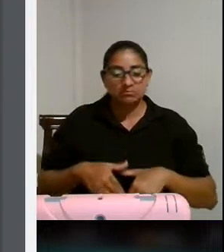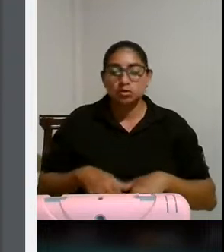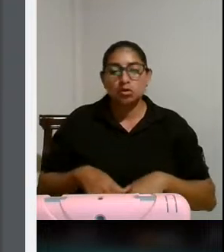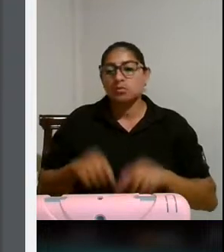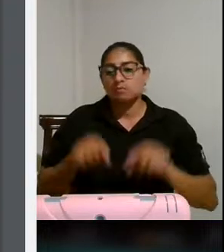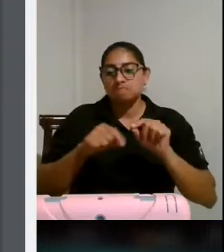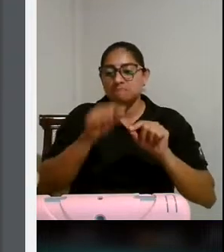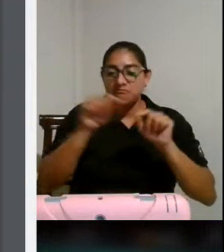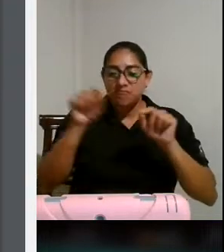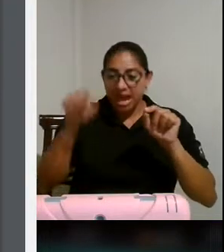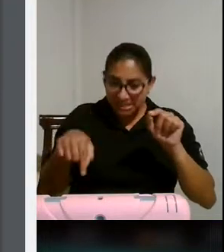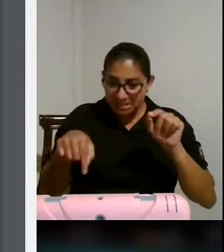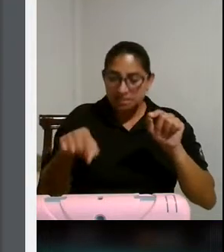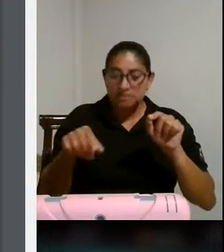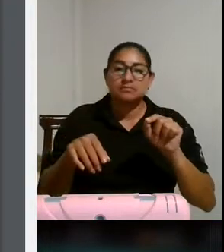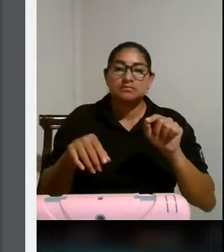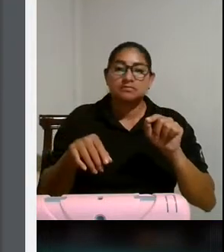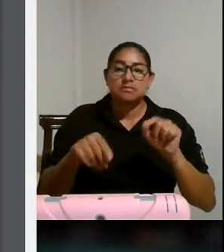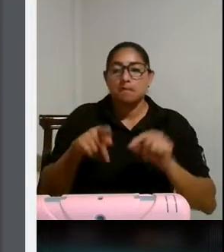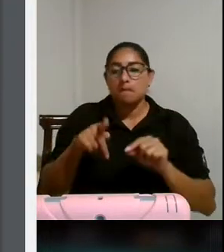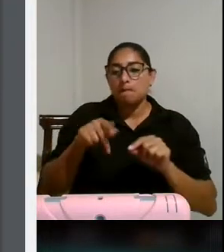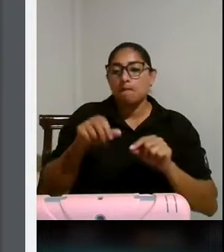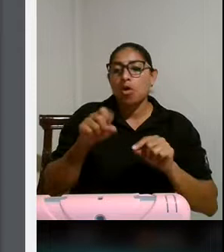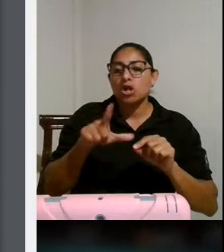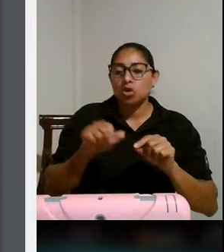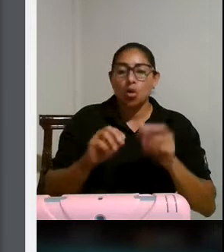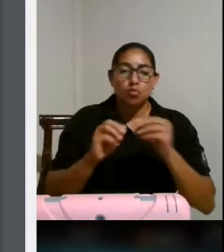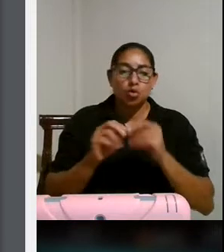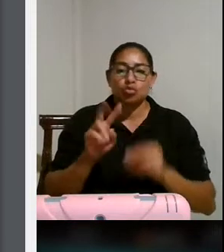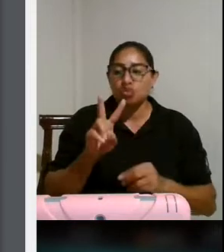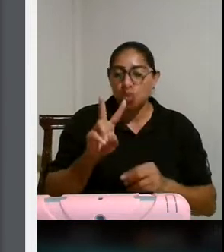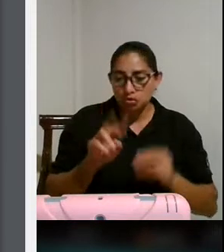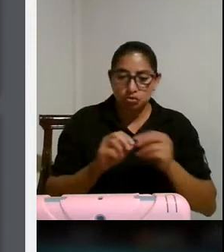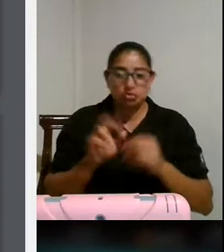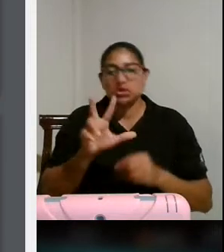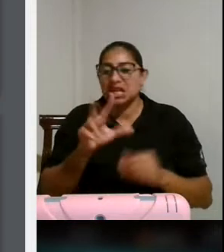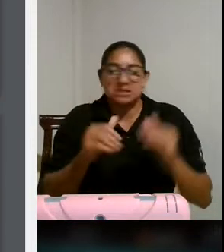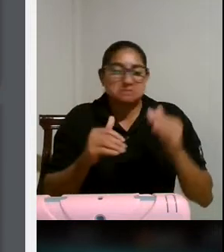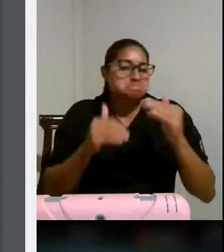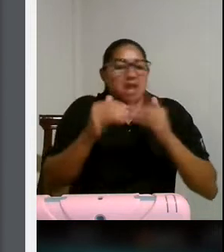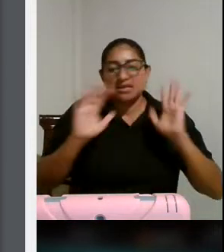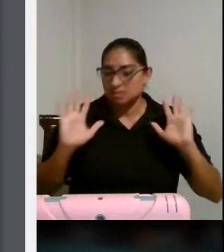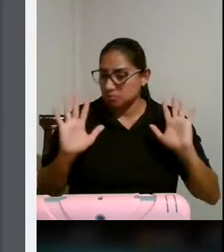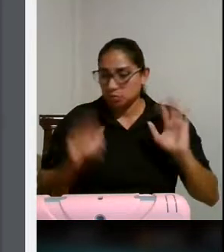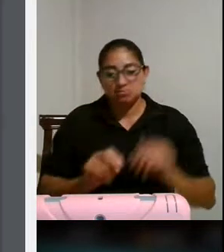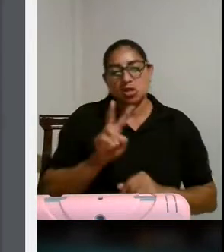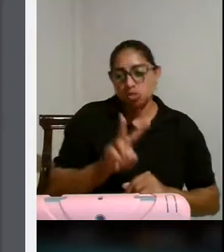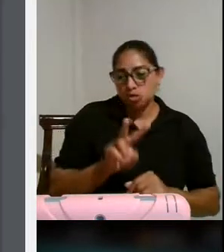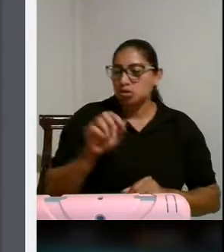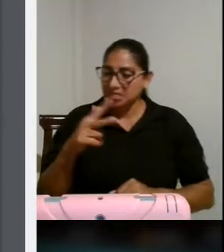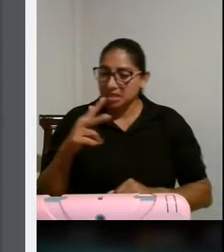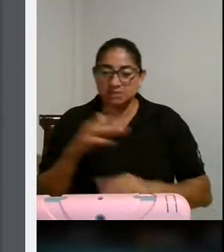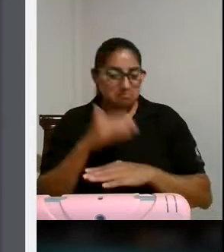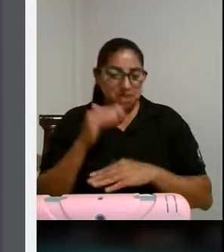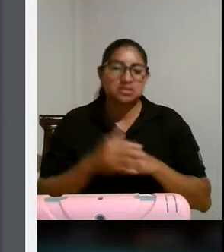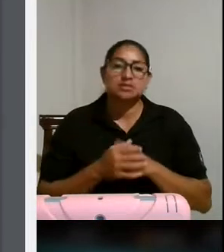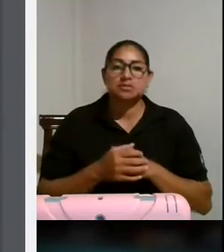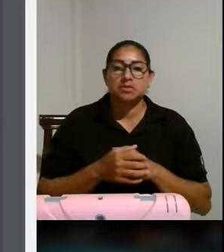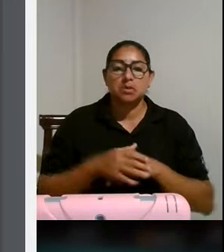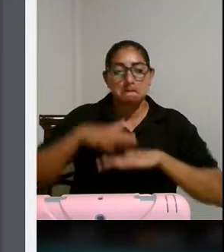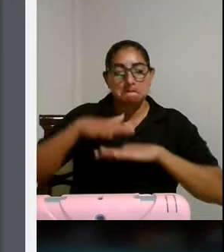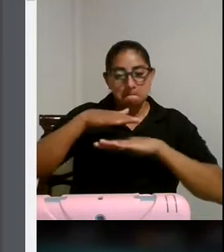raíces y polinomios, digamos, grado 2 o grado 3 a lo sumo, ¿verdad? Pero básicamente